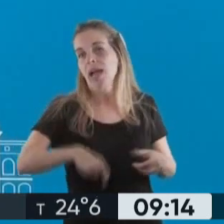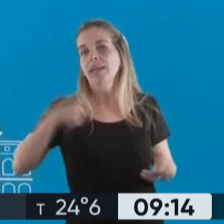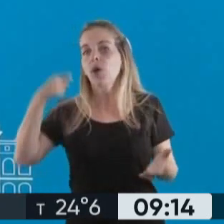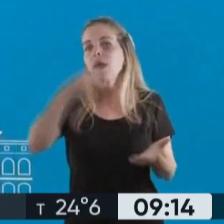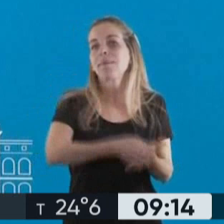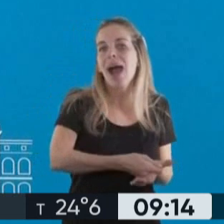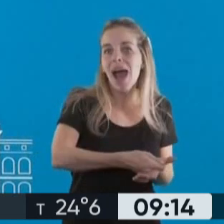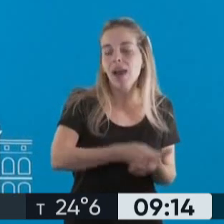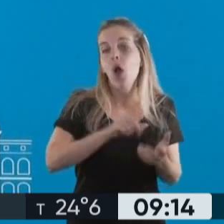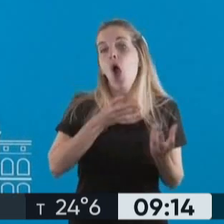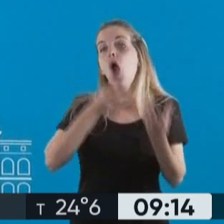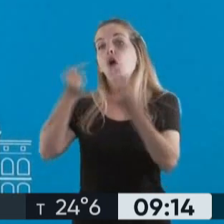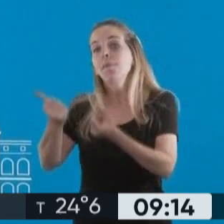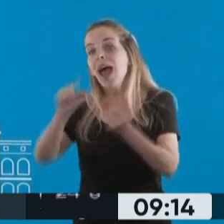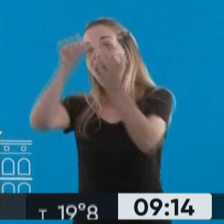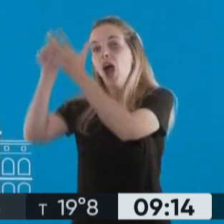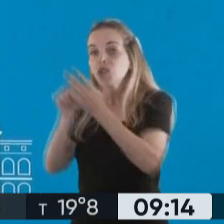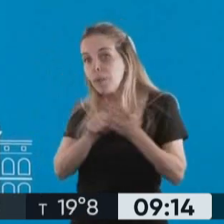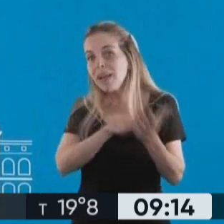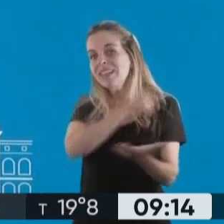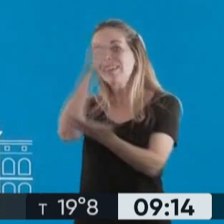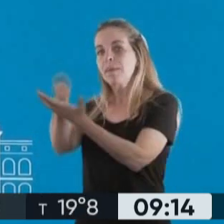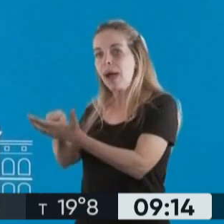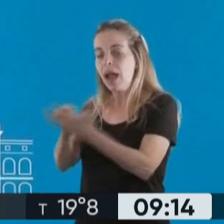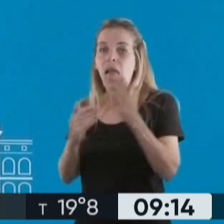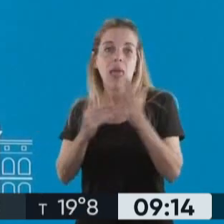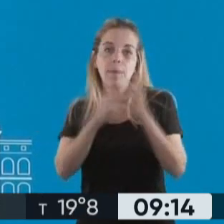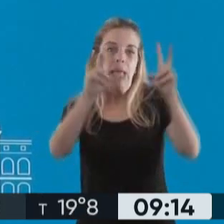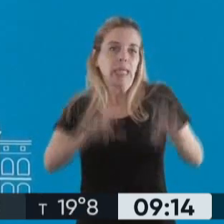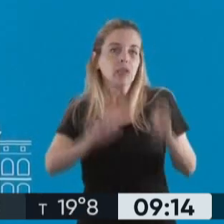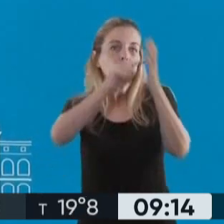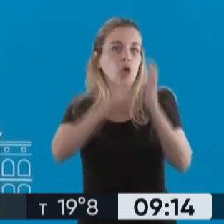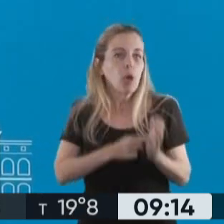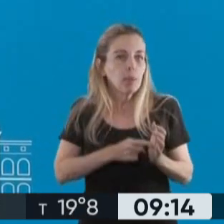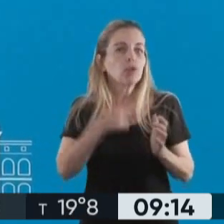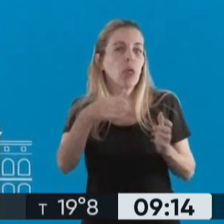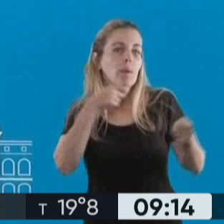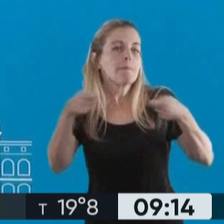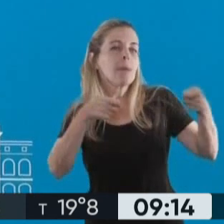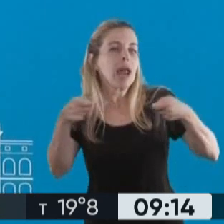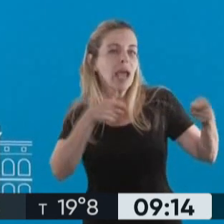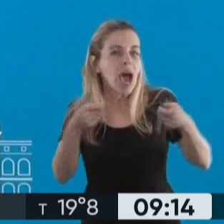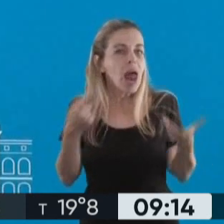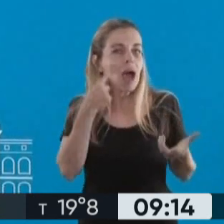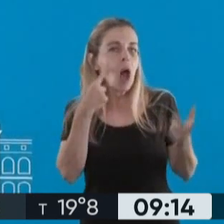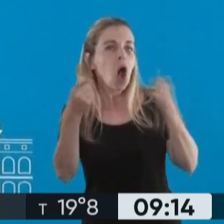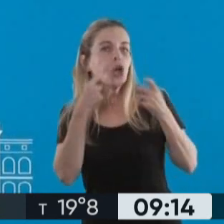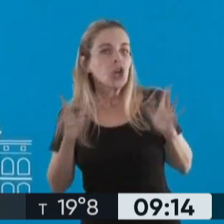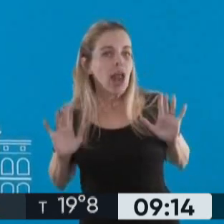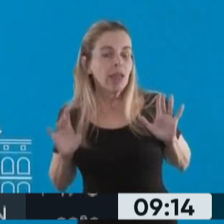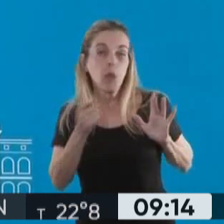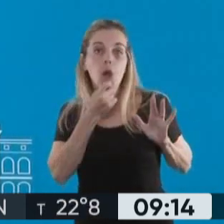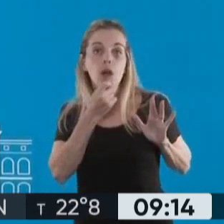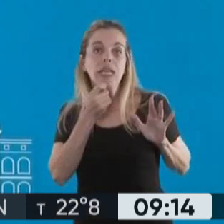precios internacionales de algo que producimos ahí. Todas esas variables son las que hay que ir manejando al mismo tiempo, y si lo que están